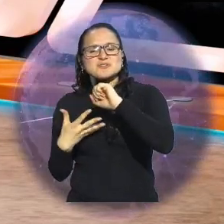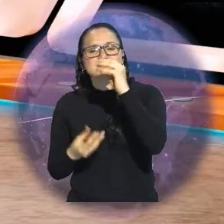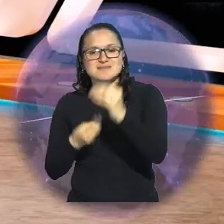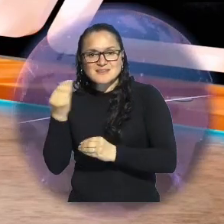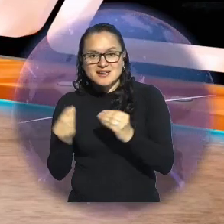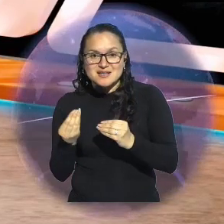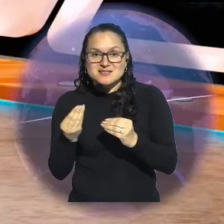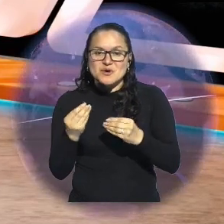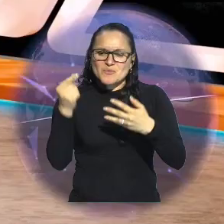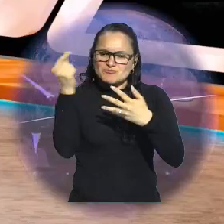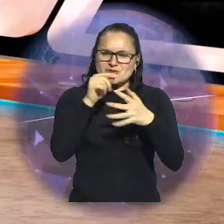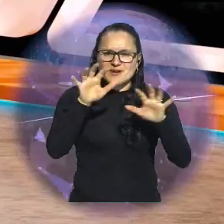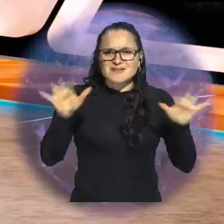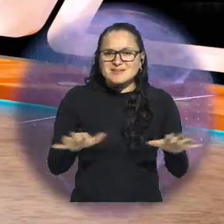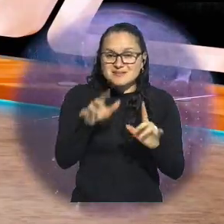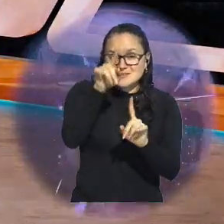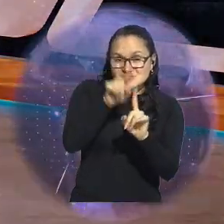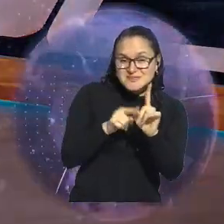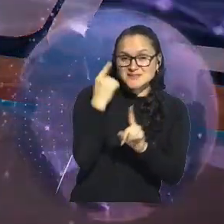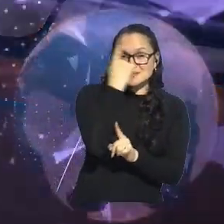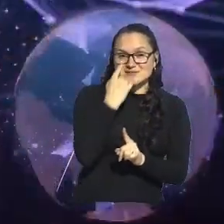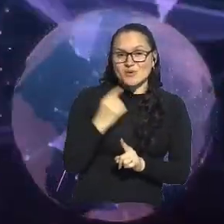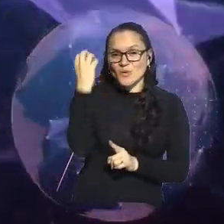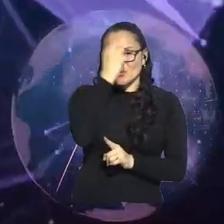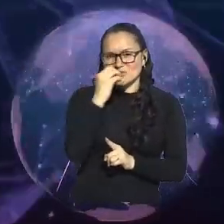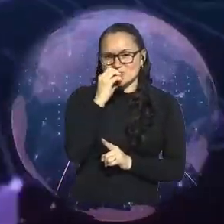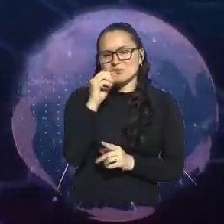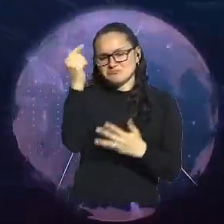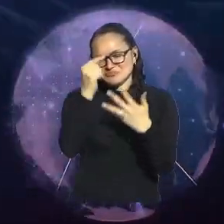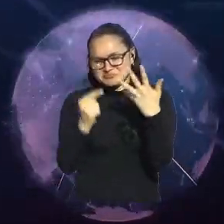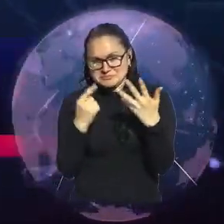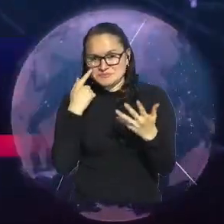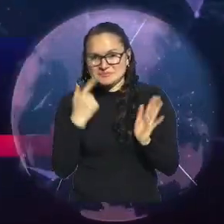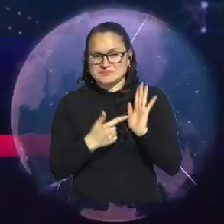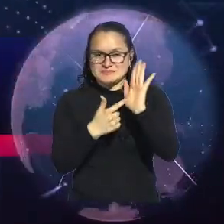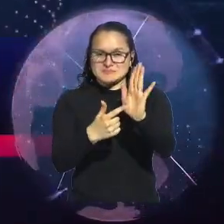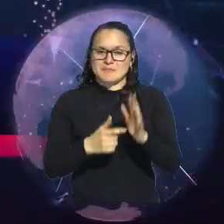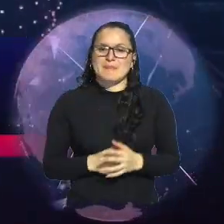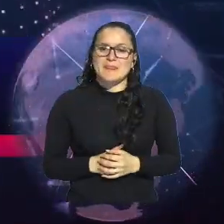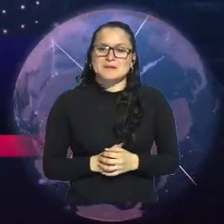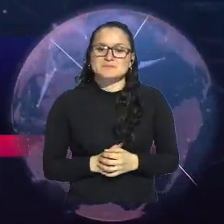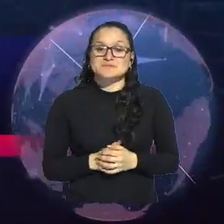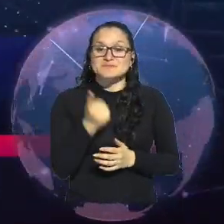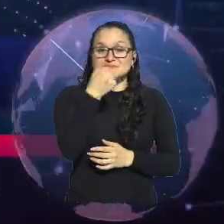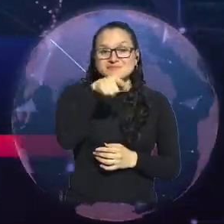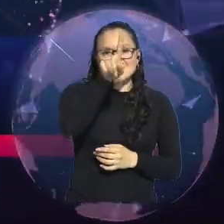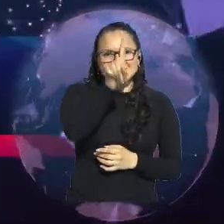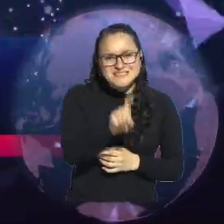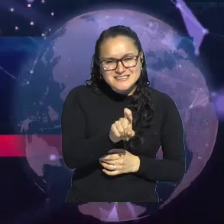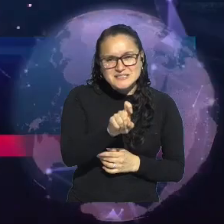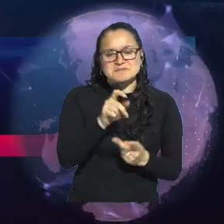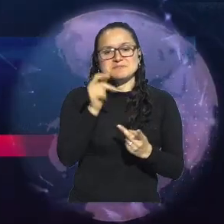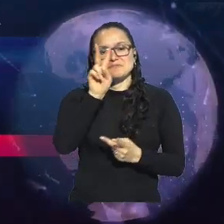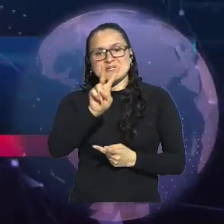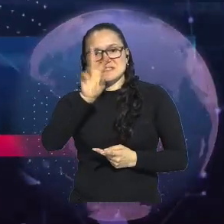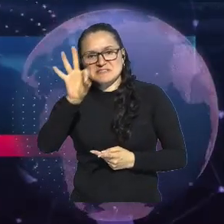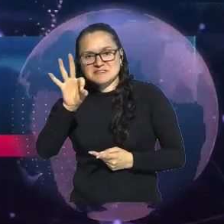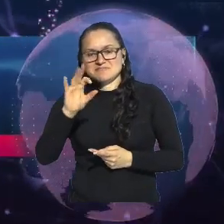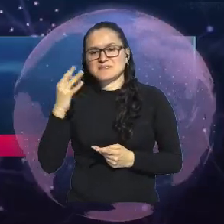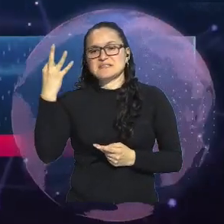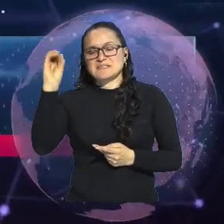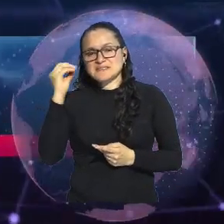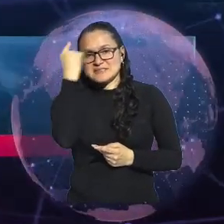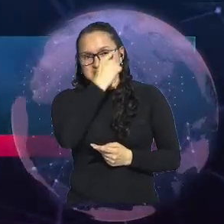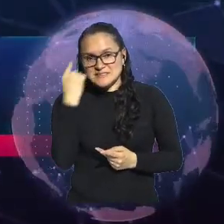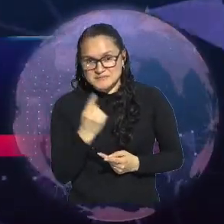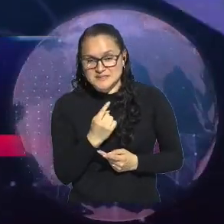los meses de septiembre y octubre el 16 23 y 30 de septiembre y el 7